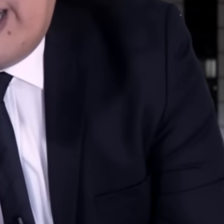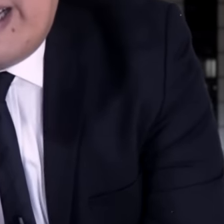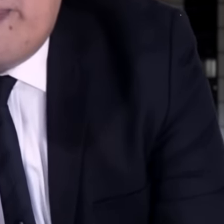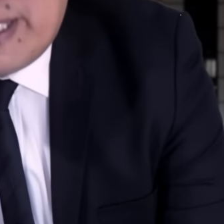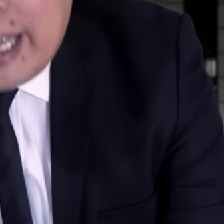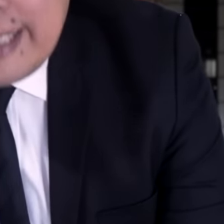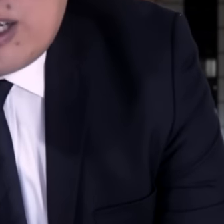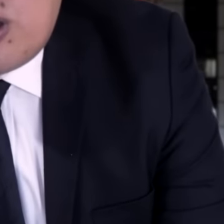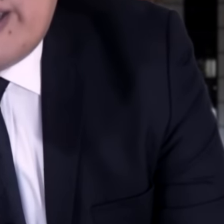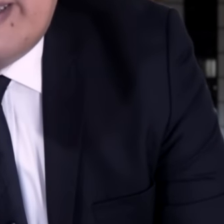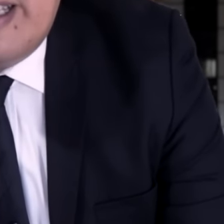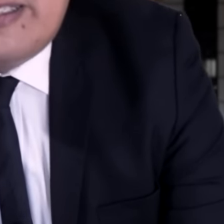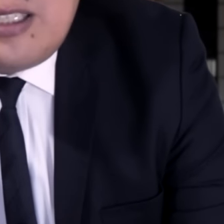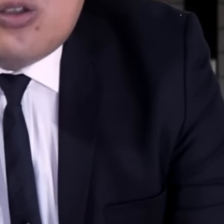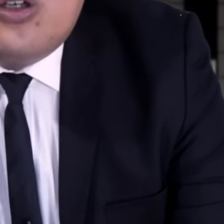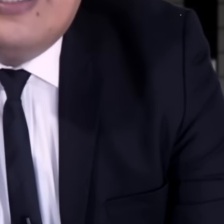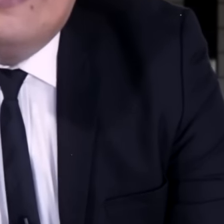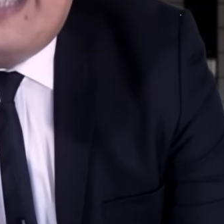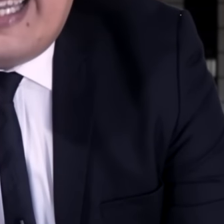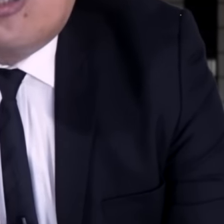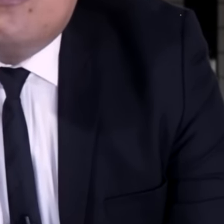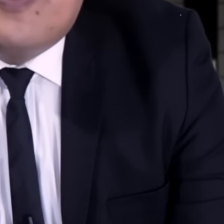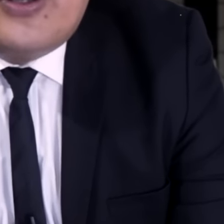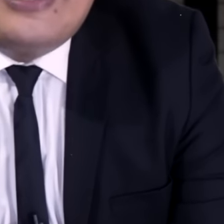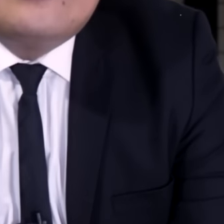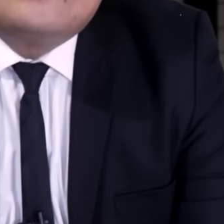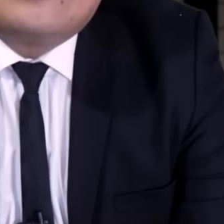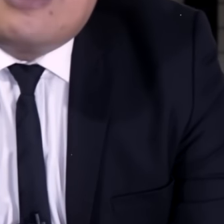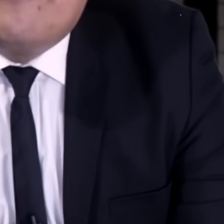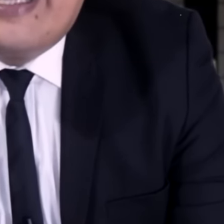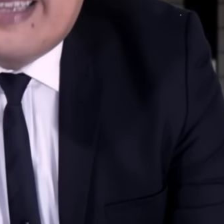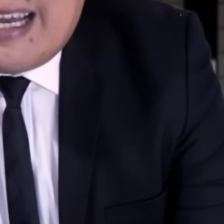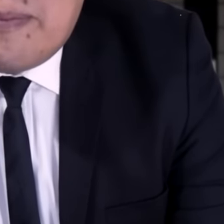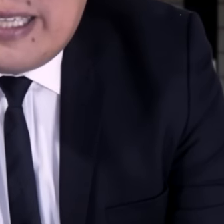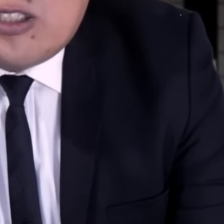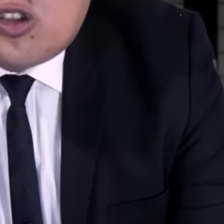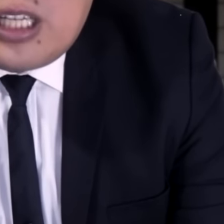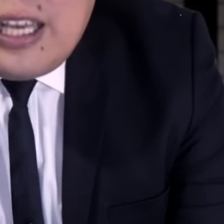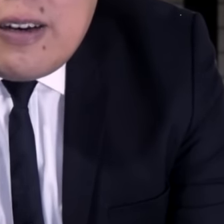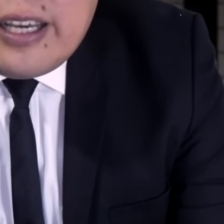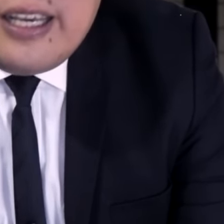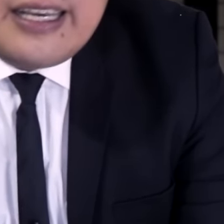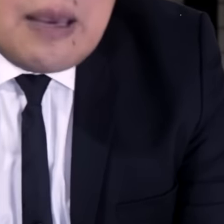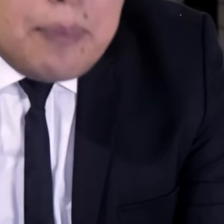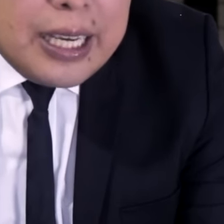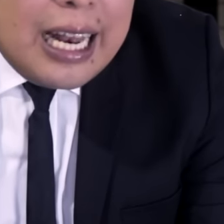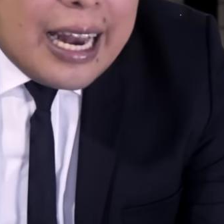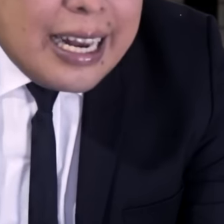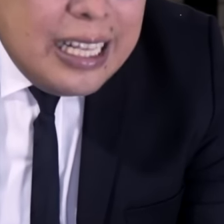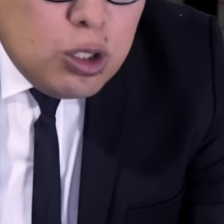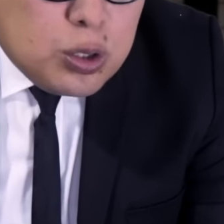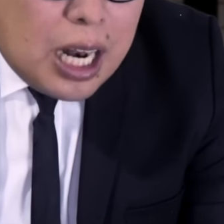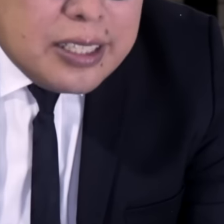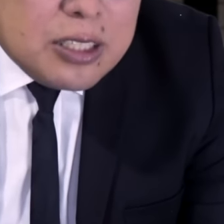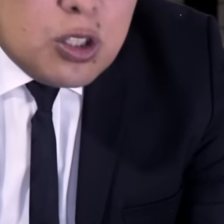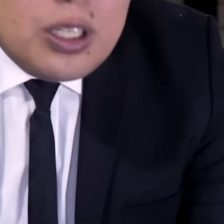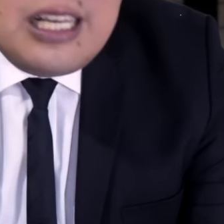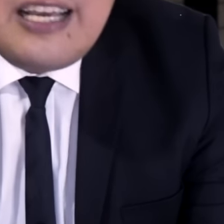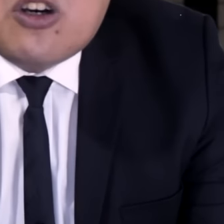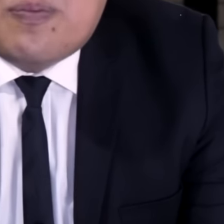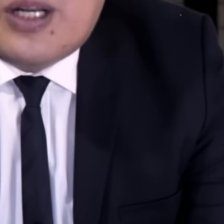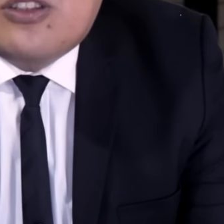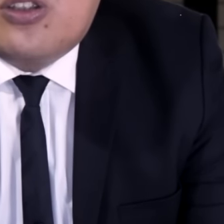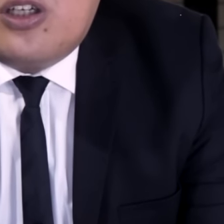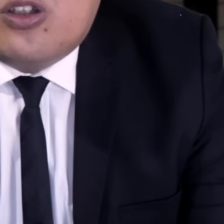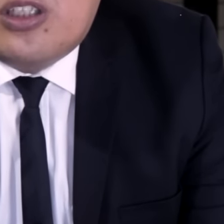para instalar y empezar a desarrollar este distrito tiene como prioridad ser ambientalmente sostenible, que implique la reindustrialización y